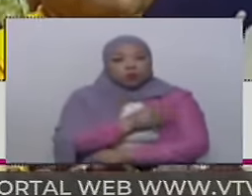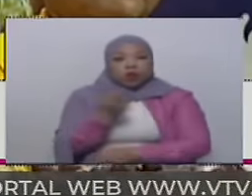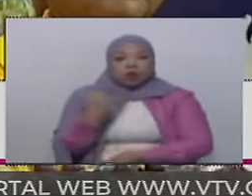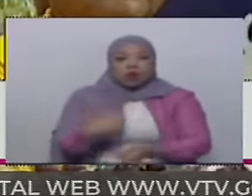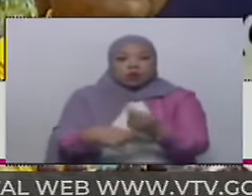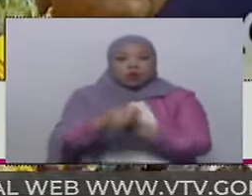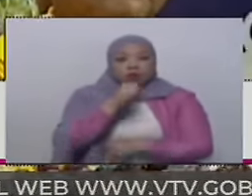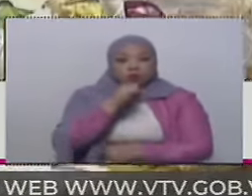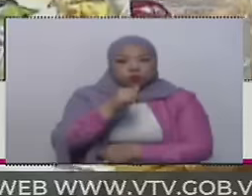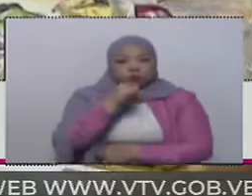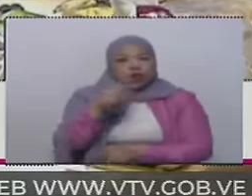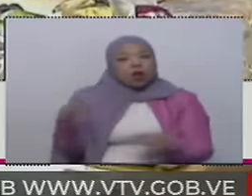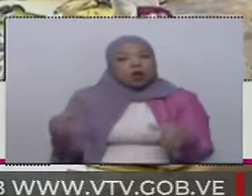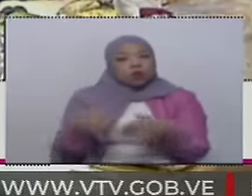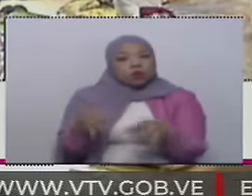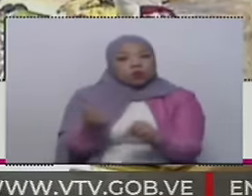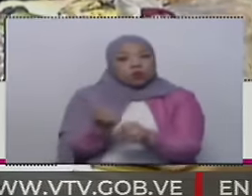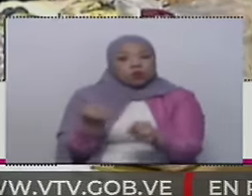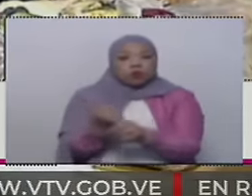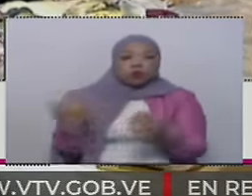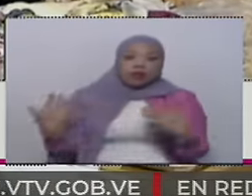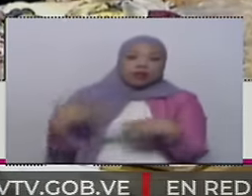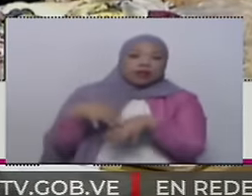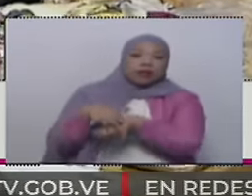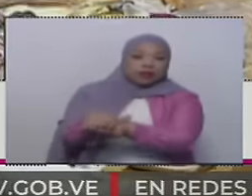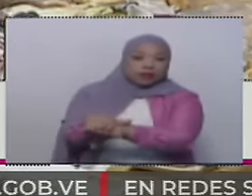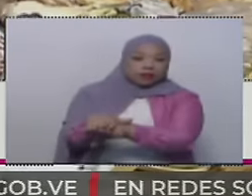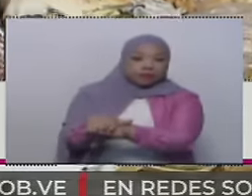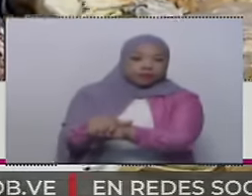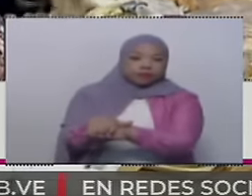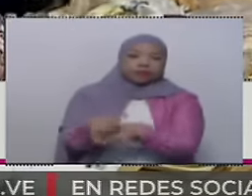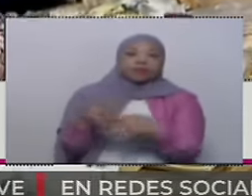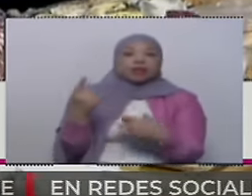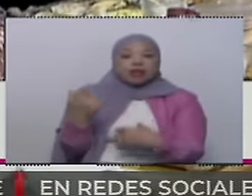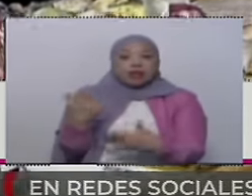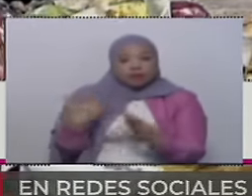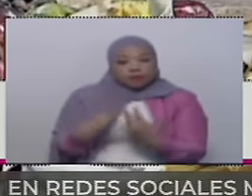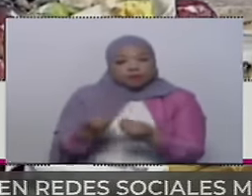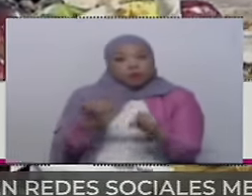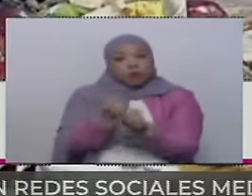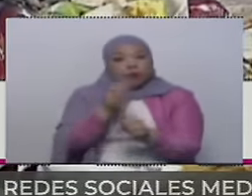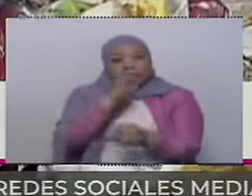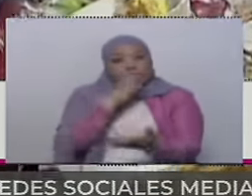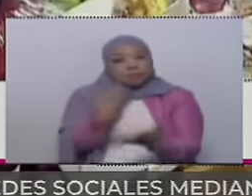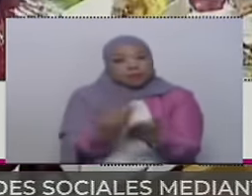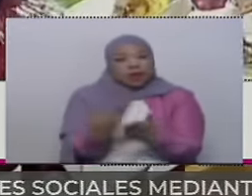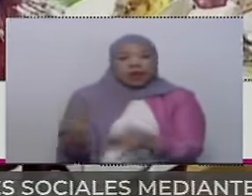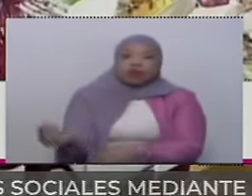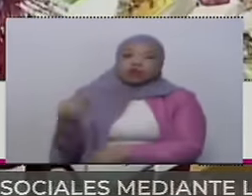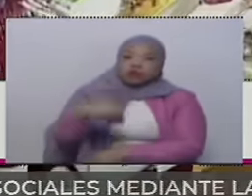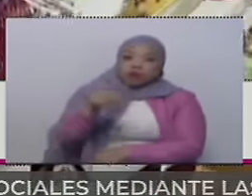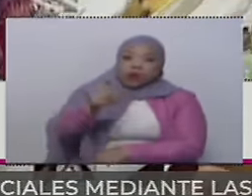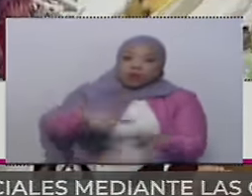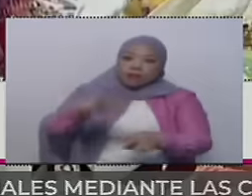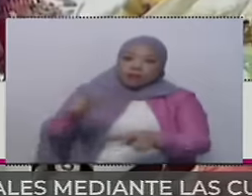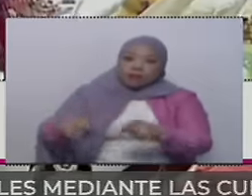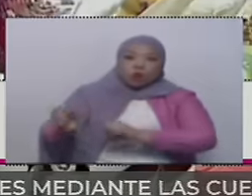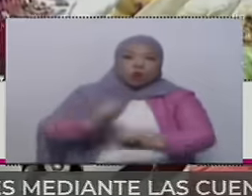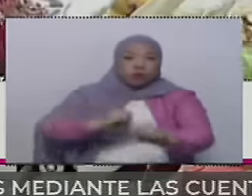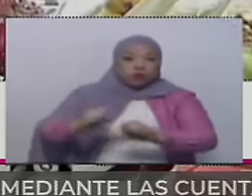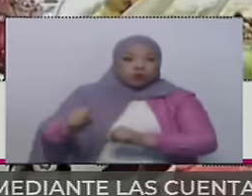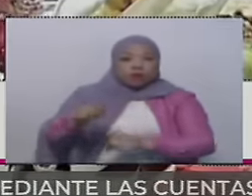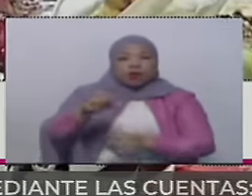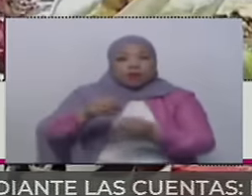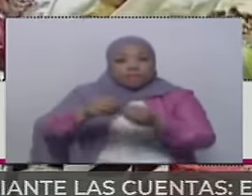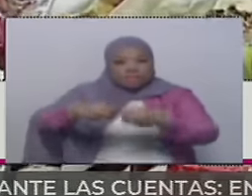distribución. Es un acompañamiento integral, mi comandante presidente, porque además en este plan se ha sumado el movimiento de